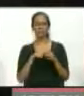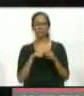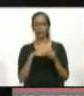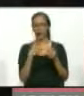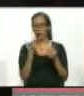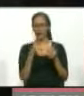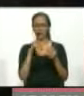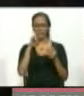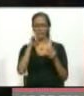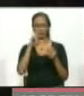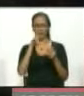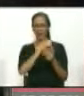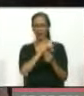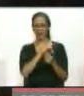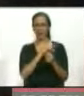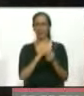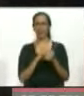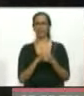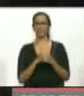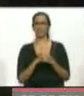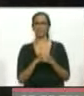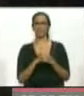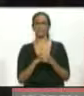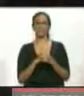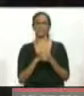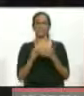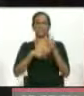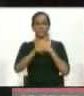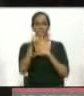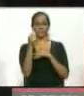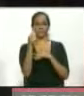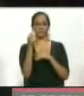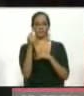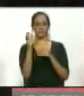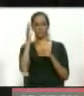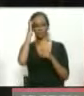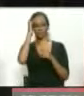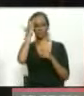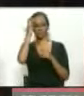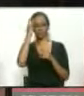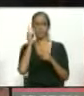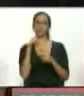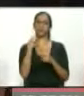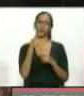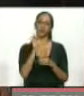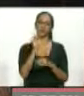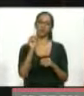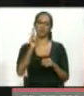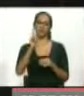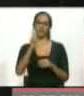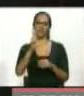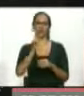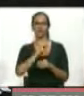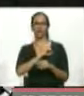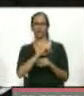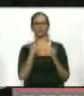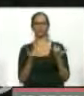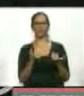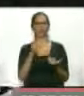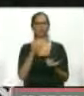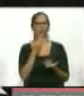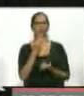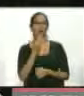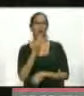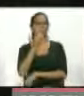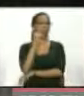23 de enero pasó al 11 de febrero y después llamaste al 23 de enero y aún no estaba ya fastidiado o'connor